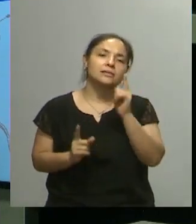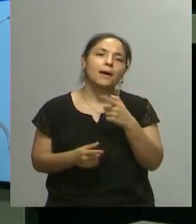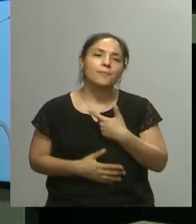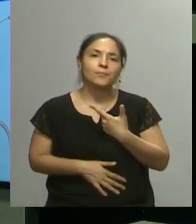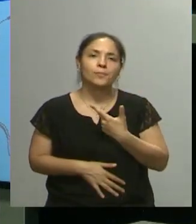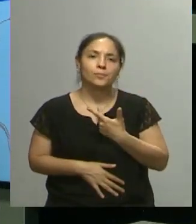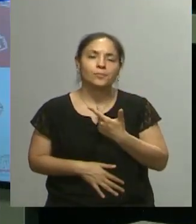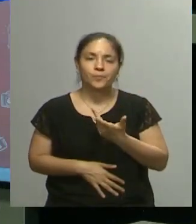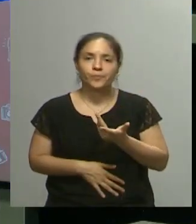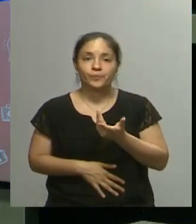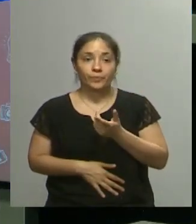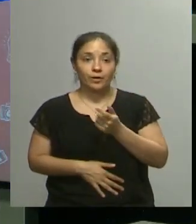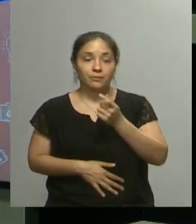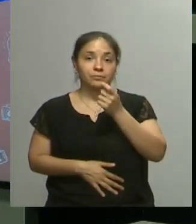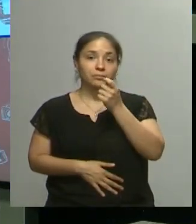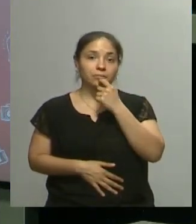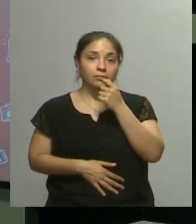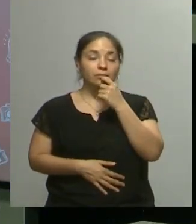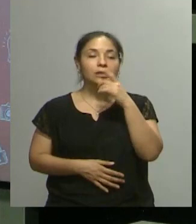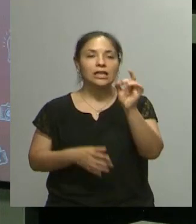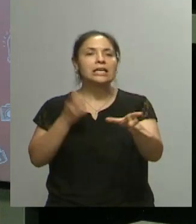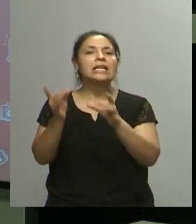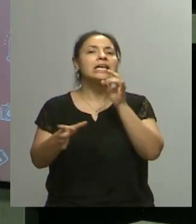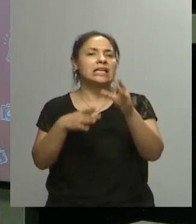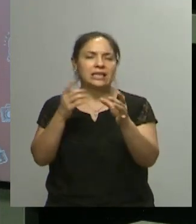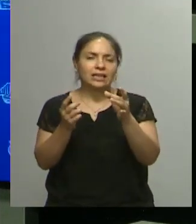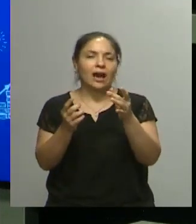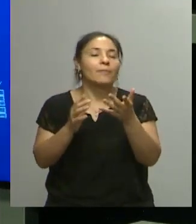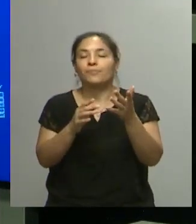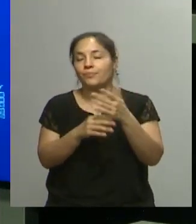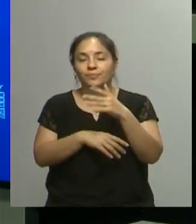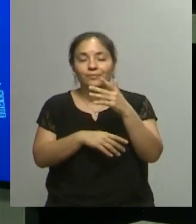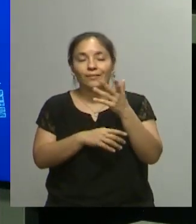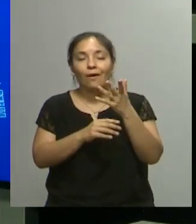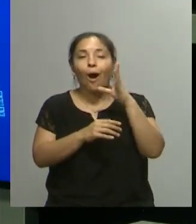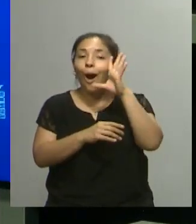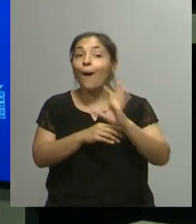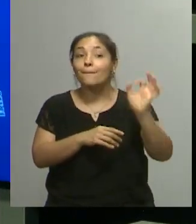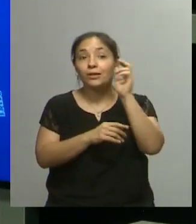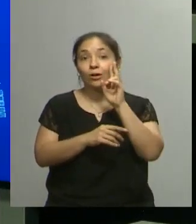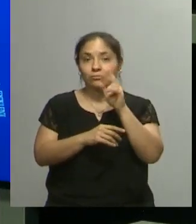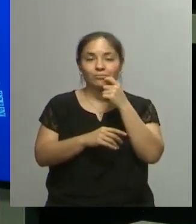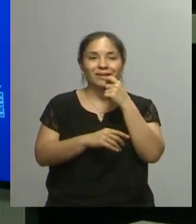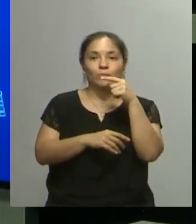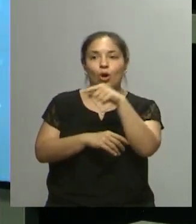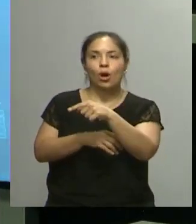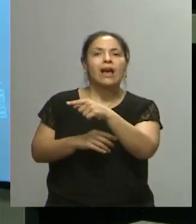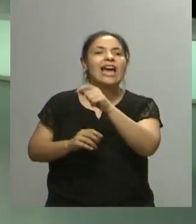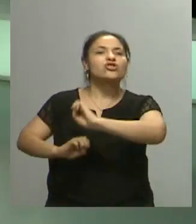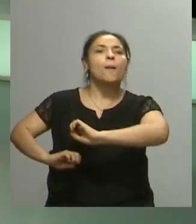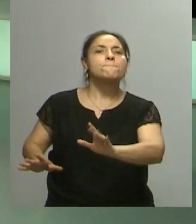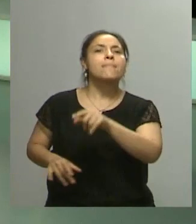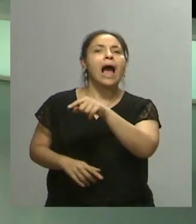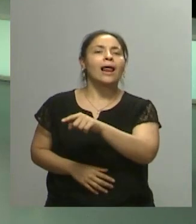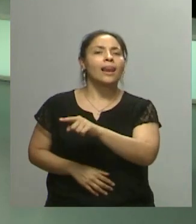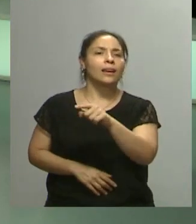que por ahí hay una mirada crítica y una mirada de, bueno, está mal y vos tenés que vivir de esta manera, pero no miramos lo que hacemos nosotros,